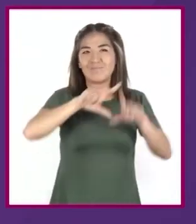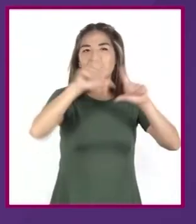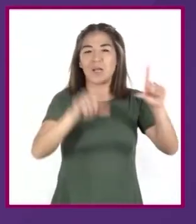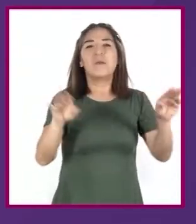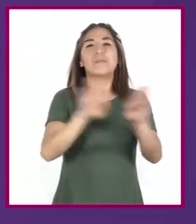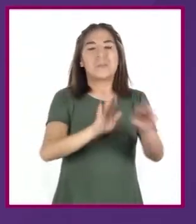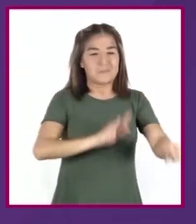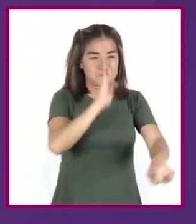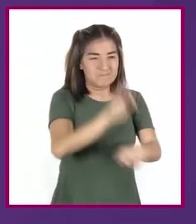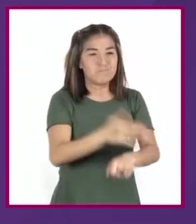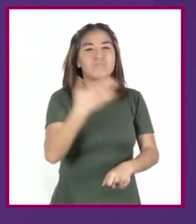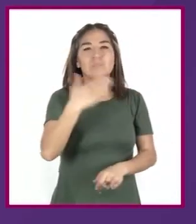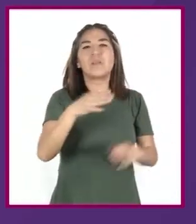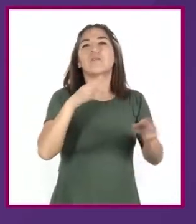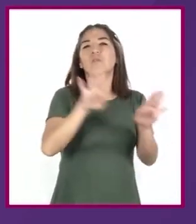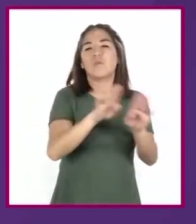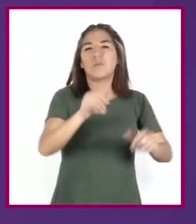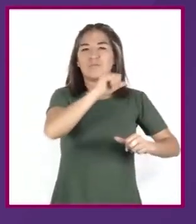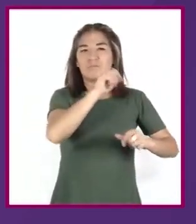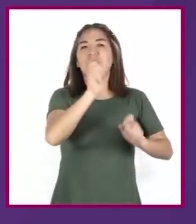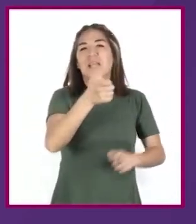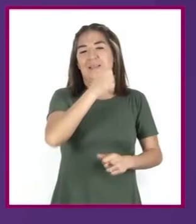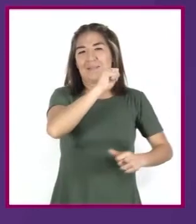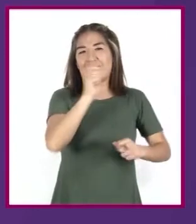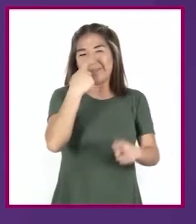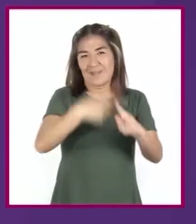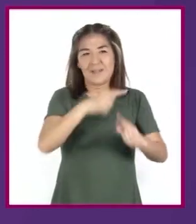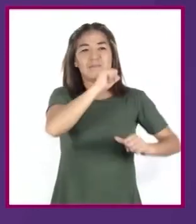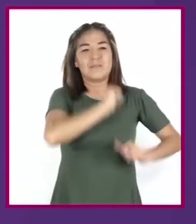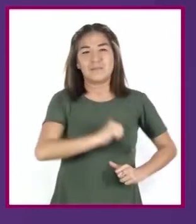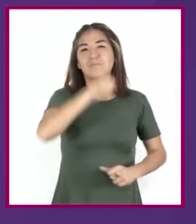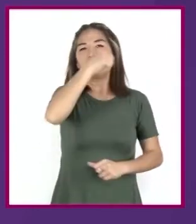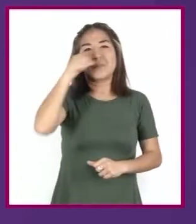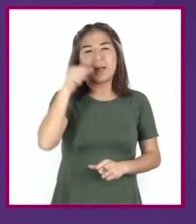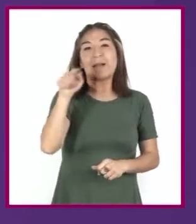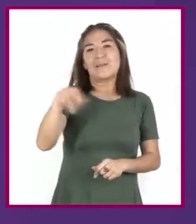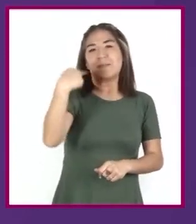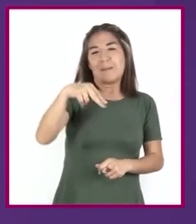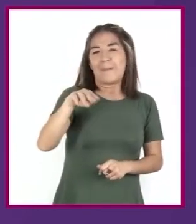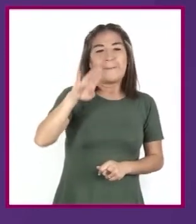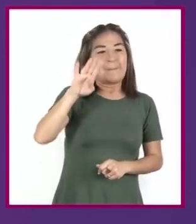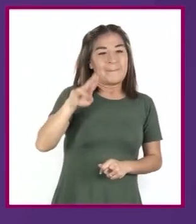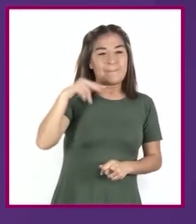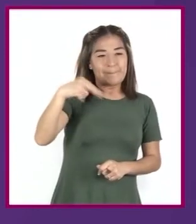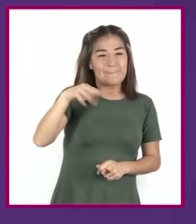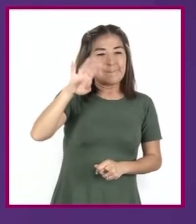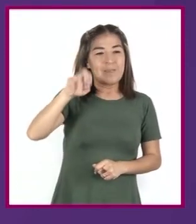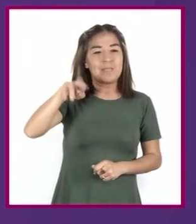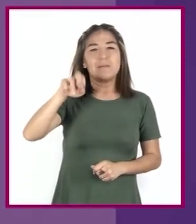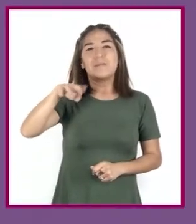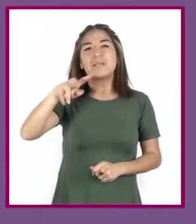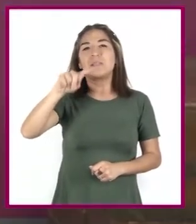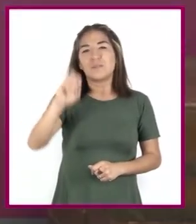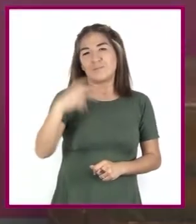soberanía nacional a cargo de Benito Juárez. Por ello, le dieron el título de Benemérito de las Américas.